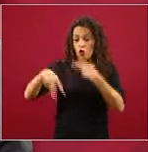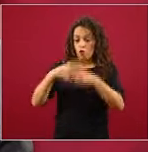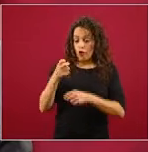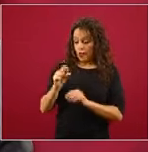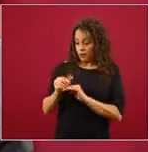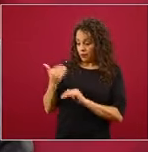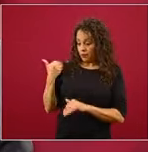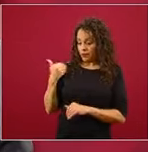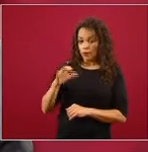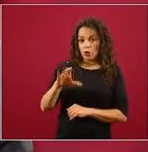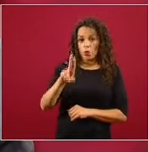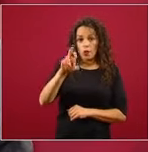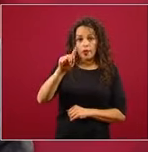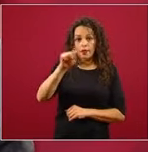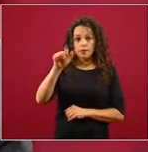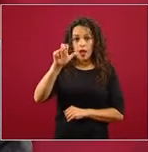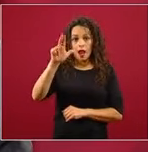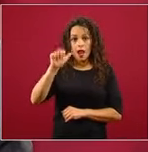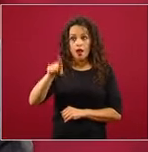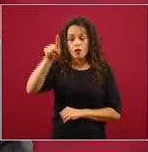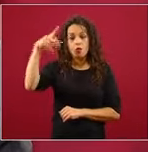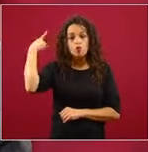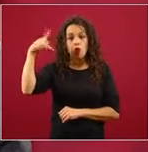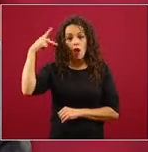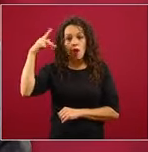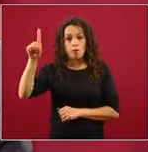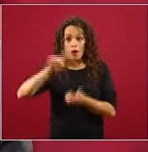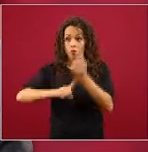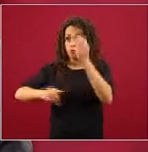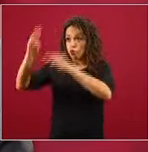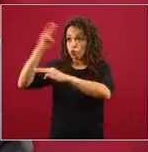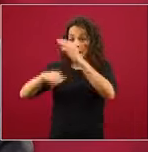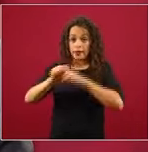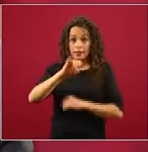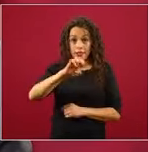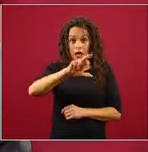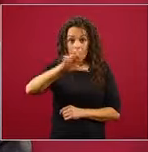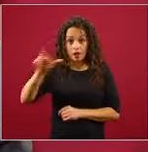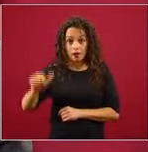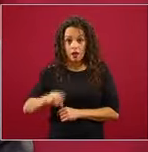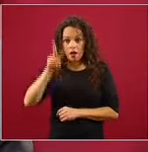Sierra Nororiental de Puebla, y pudimos constatar el trabajo